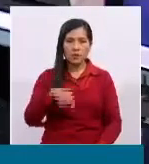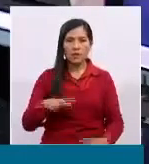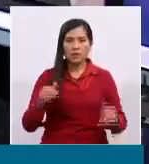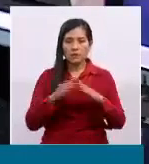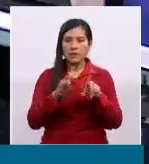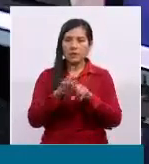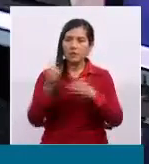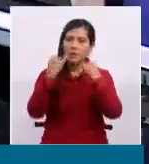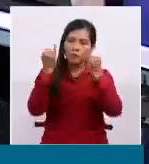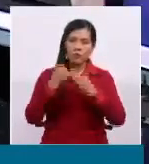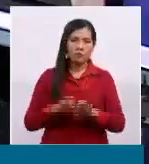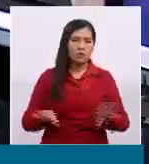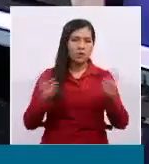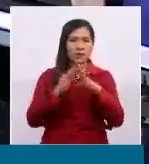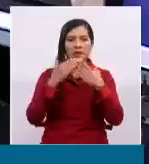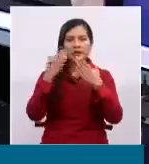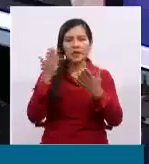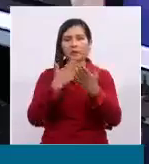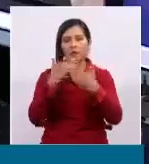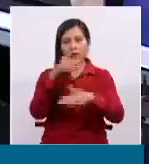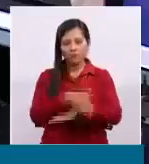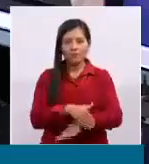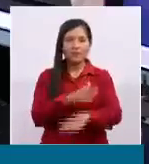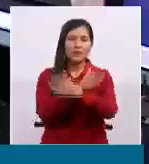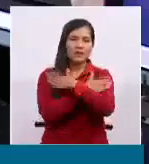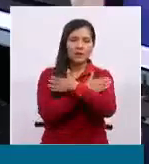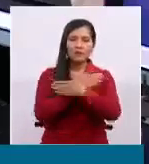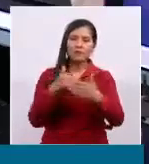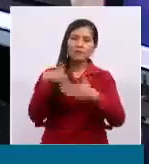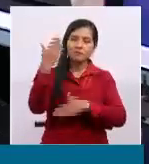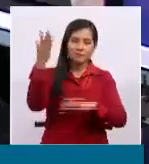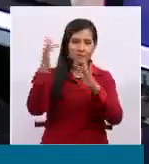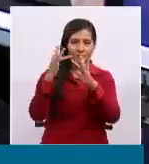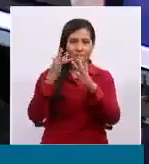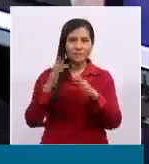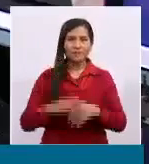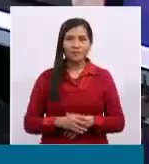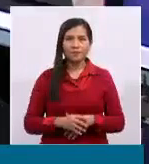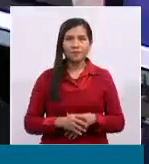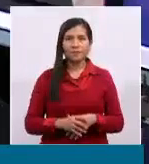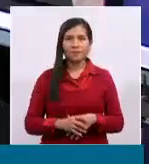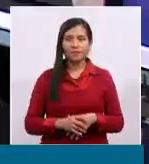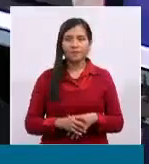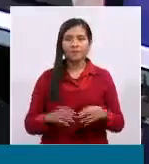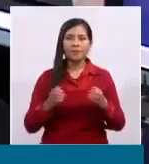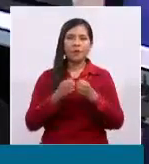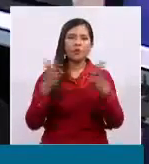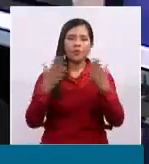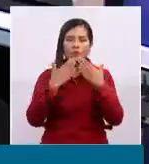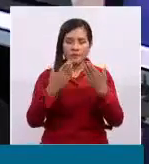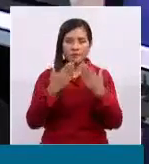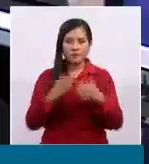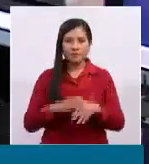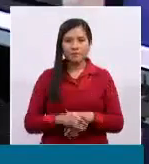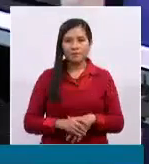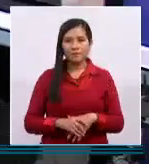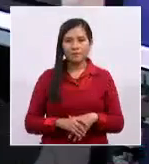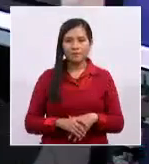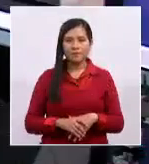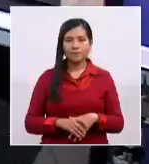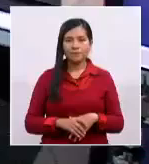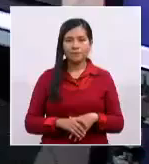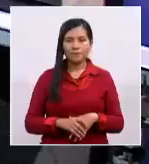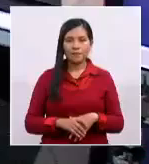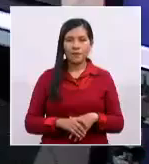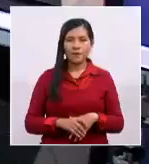datos tan importantes. Buenas noches, un saludo y hasta cualquier momento. Muchas gracias por la entrevista, hermano.